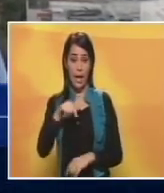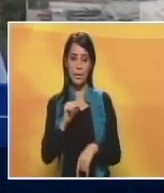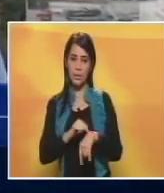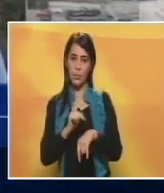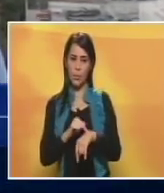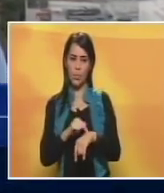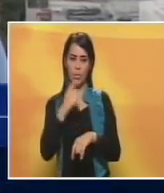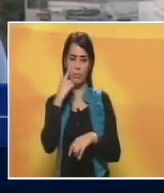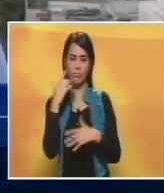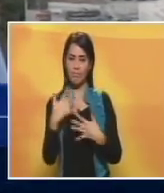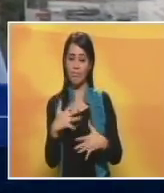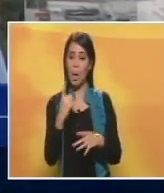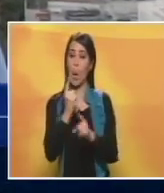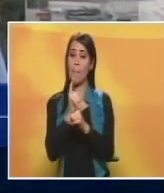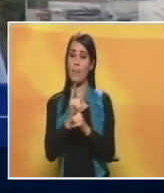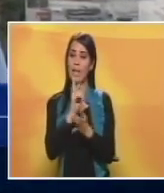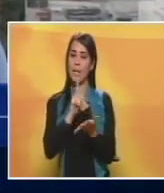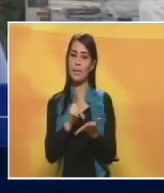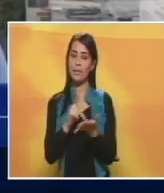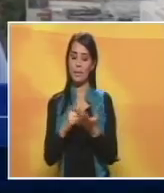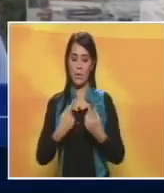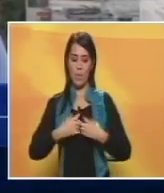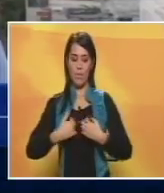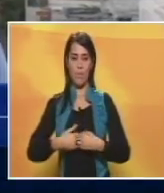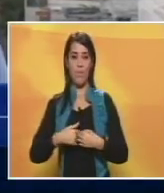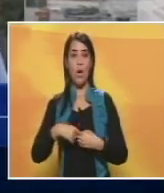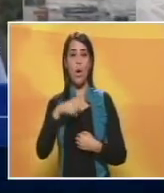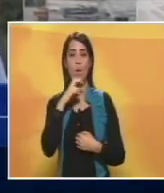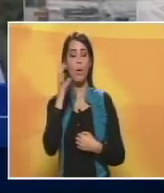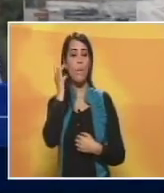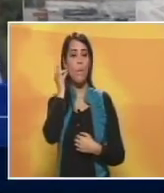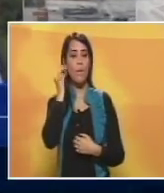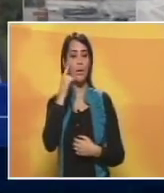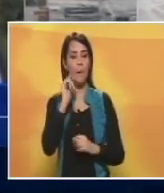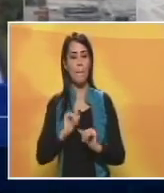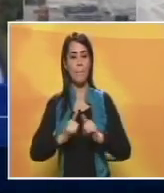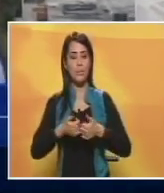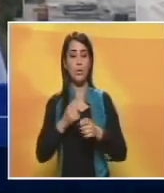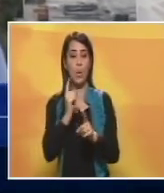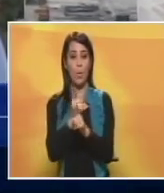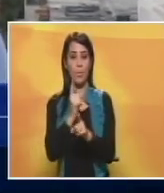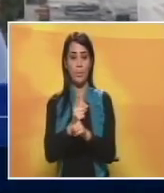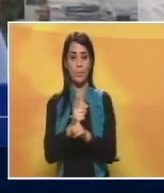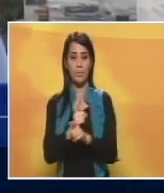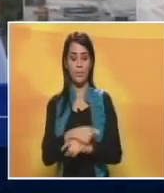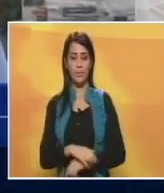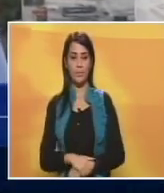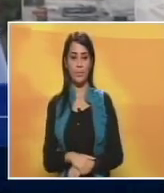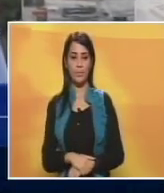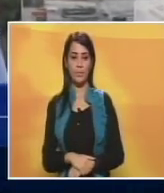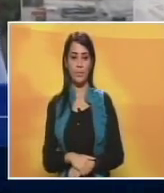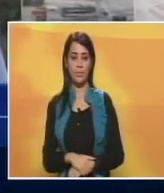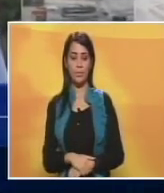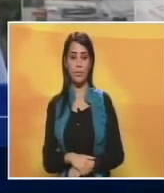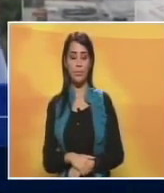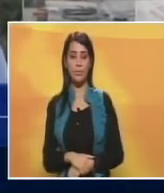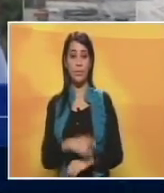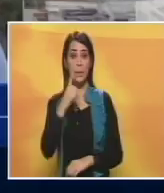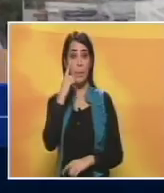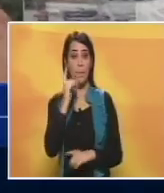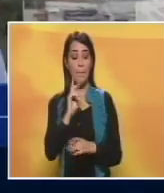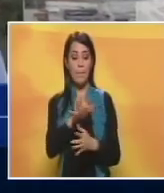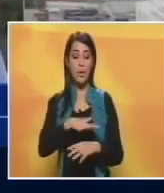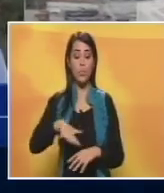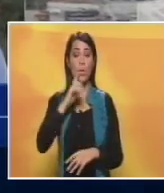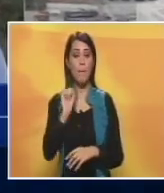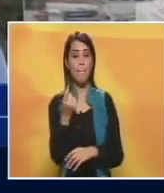hora buscando la medalla de oro en el golf femenino. Comenzó la jornada con 2 golpes por encima del par de la cancha, siendo